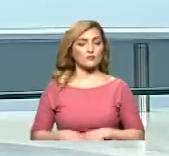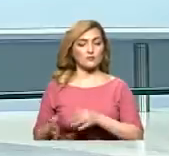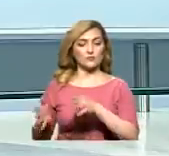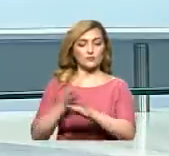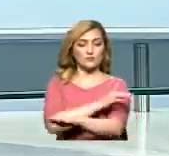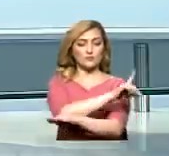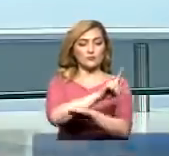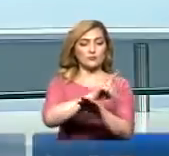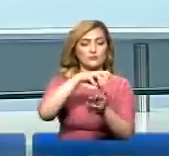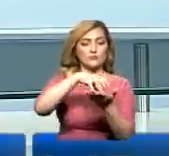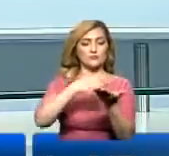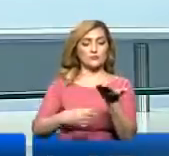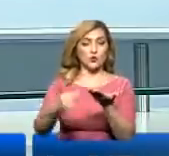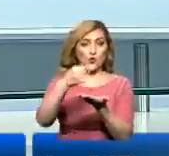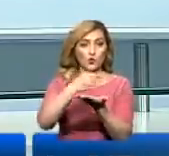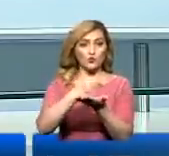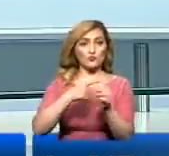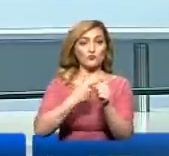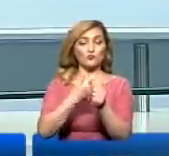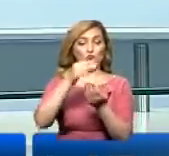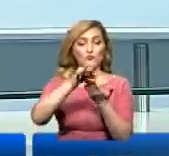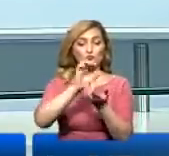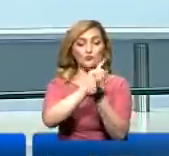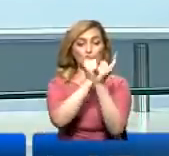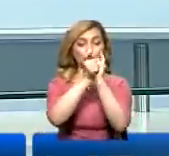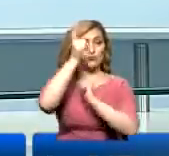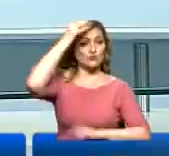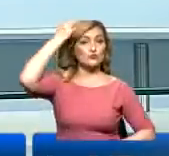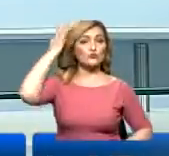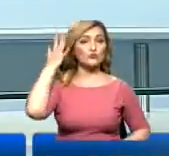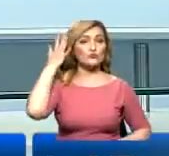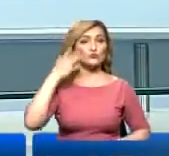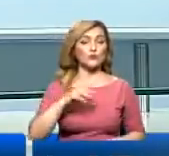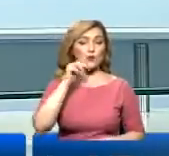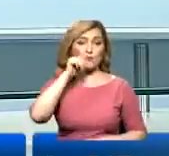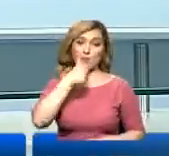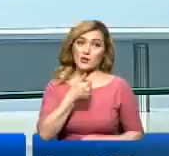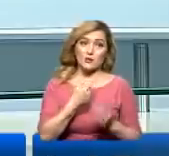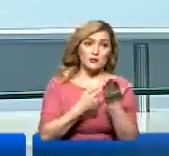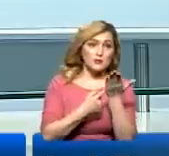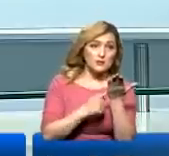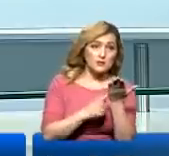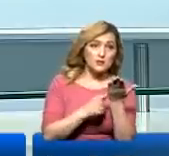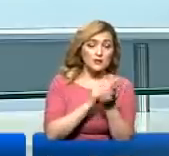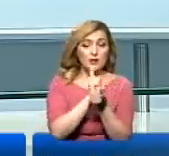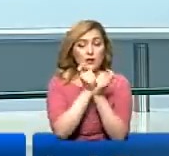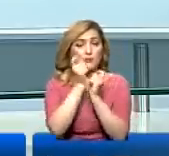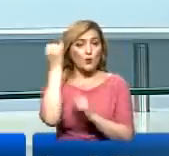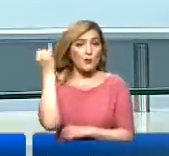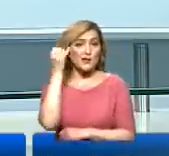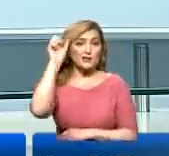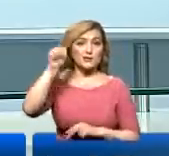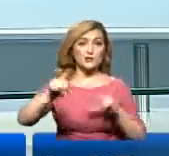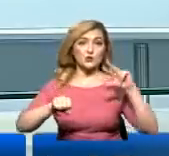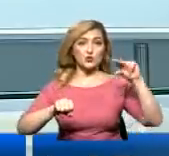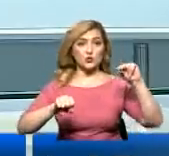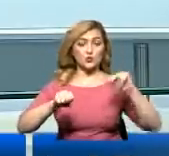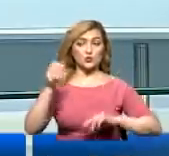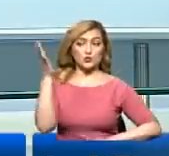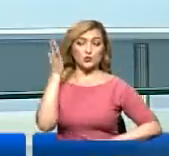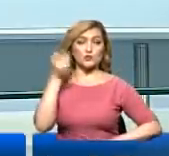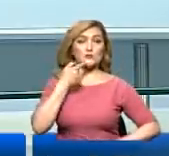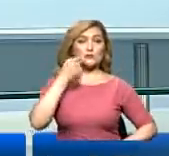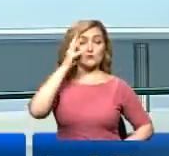Daule, en la provincia del Guayas, primer cantón que cambió a semáforo amarillo, discutirá mañana si da el paso hacia el color verde. El alcalde asegura que